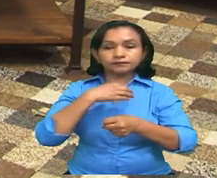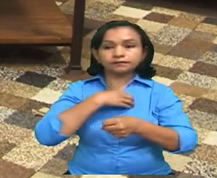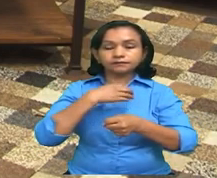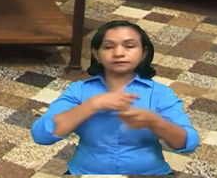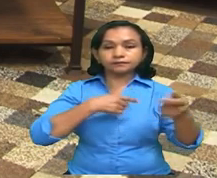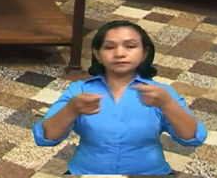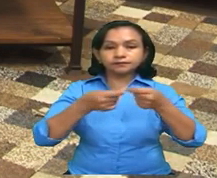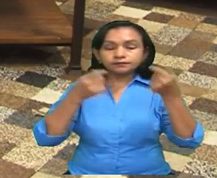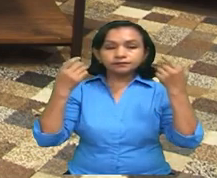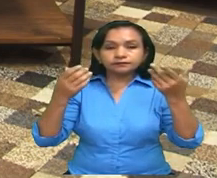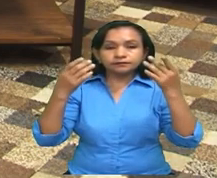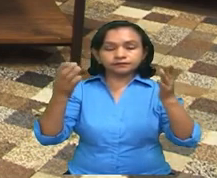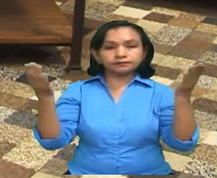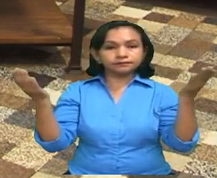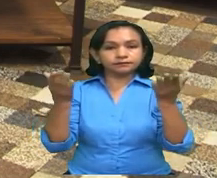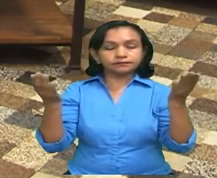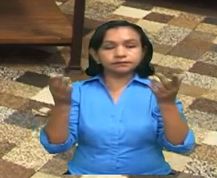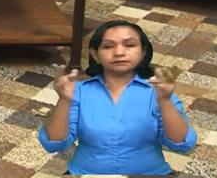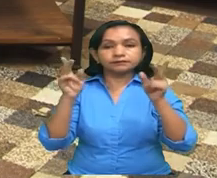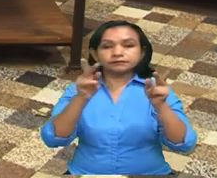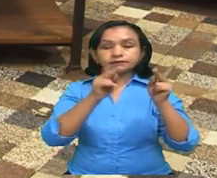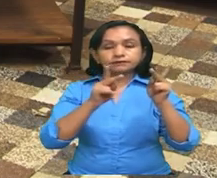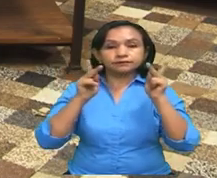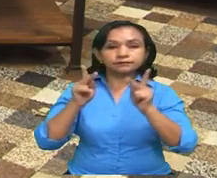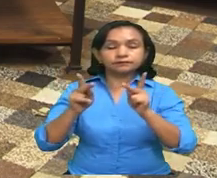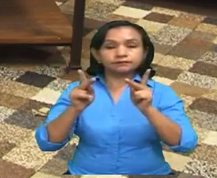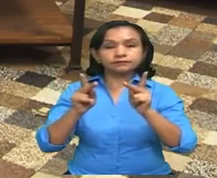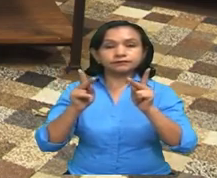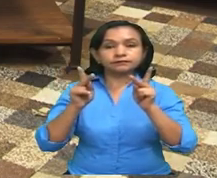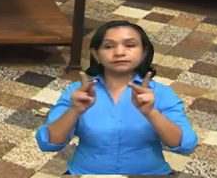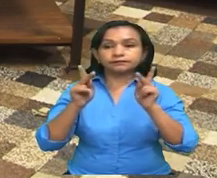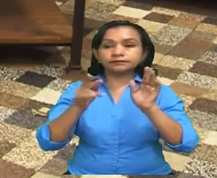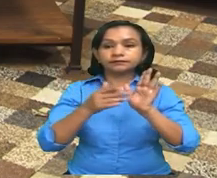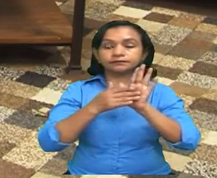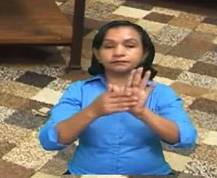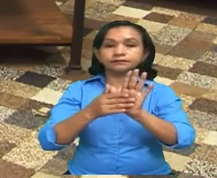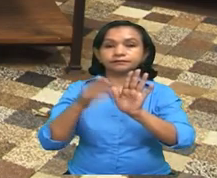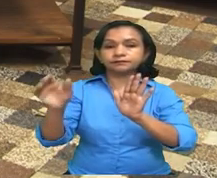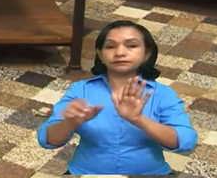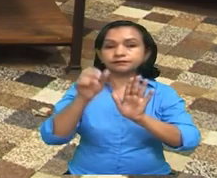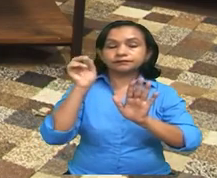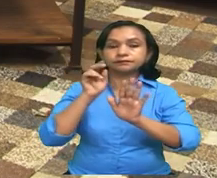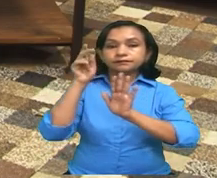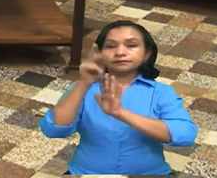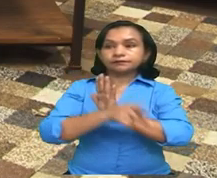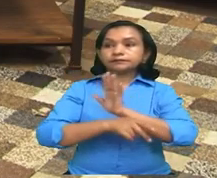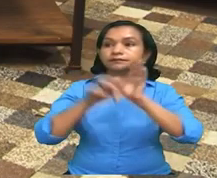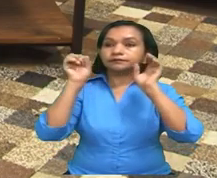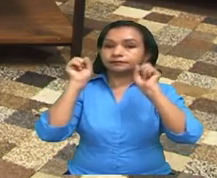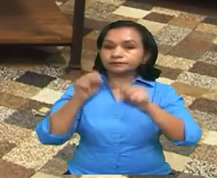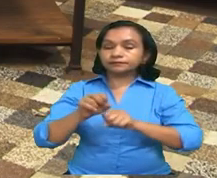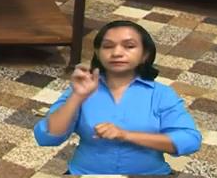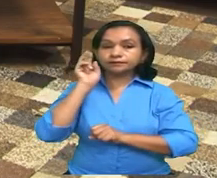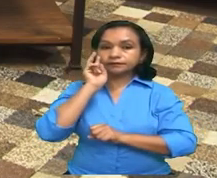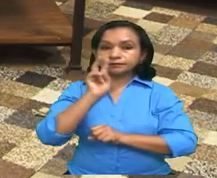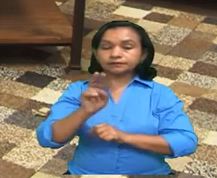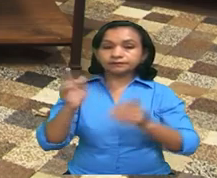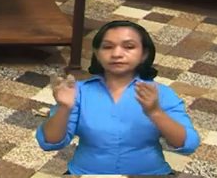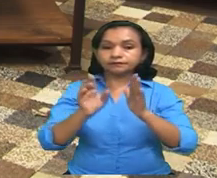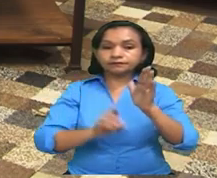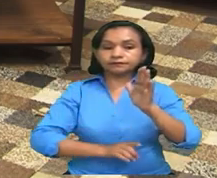participando de esta feria, y además de eso estuvieron los artesanos, como decías antes de la pausa, quienes hicieron una